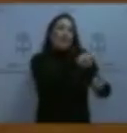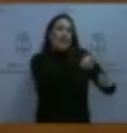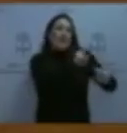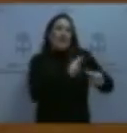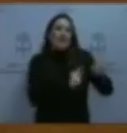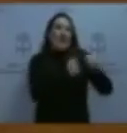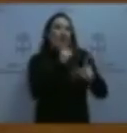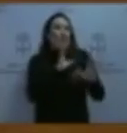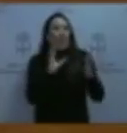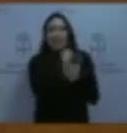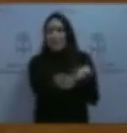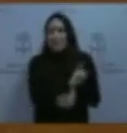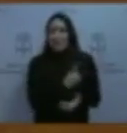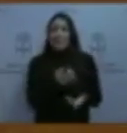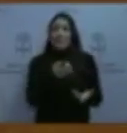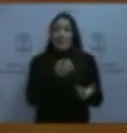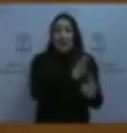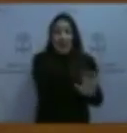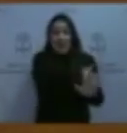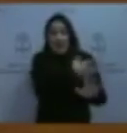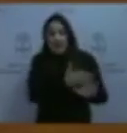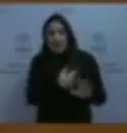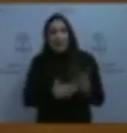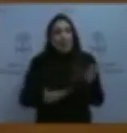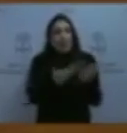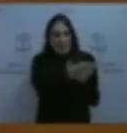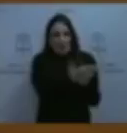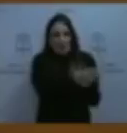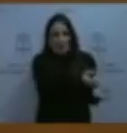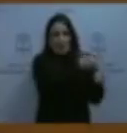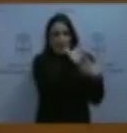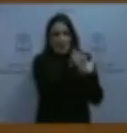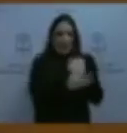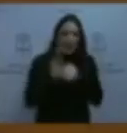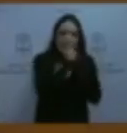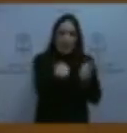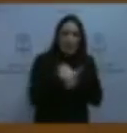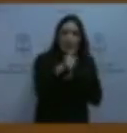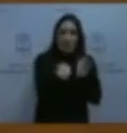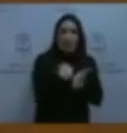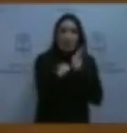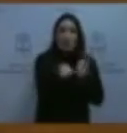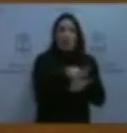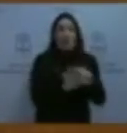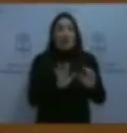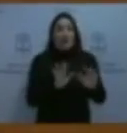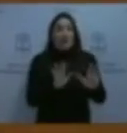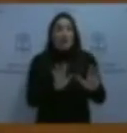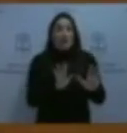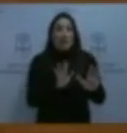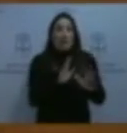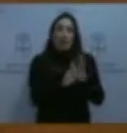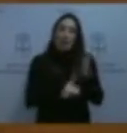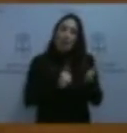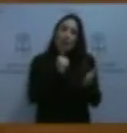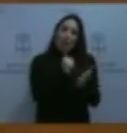en el tintero. Hemos realizado entre medias muchas solicitudes de información y preguntas y, desde luego, hemos registrado de nuevo